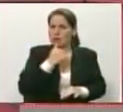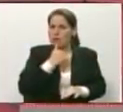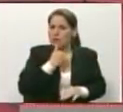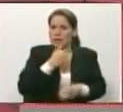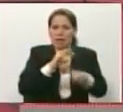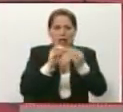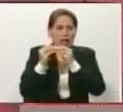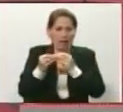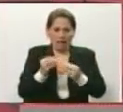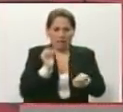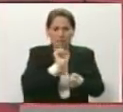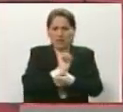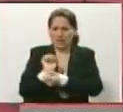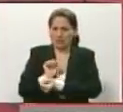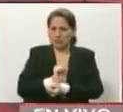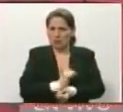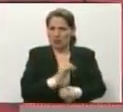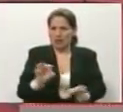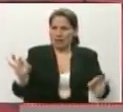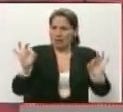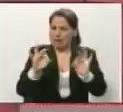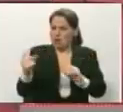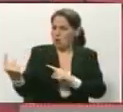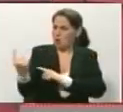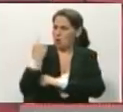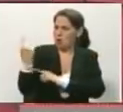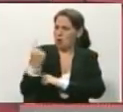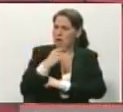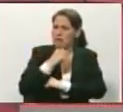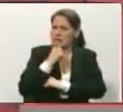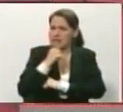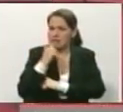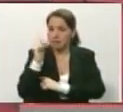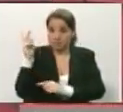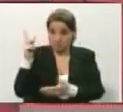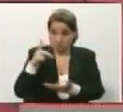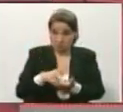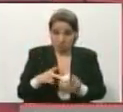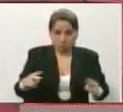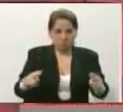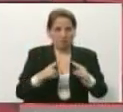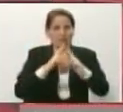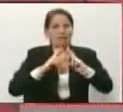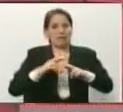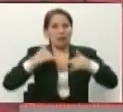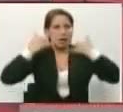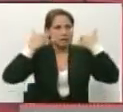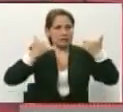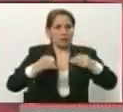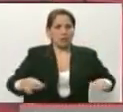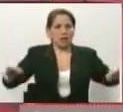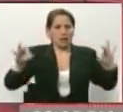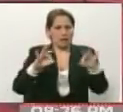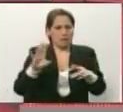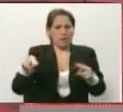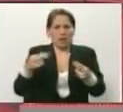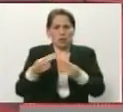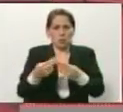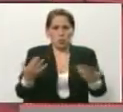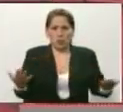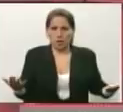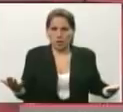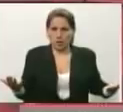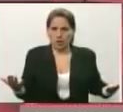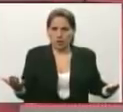nadie. ¿Quién nos dio la orden para venir para acá? Ni siquiera se apareció ni nos respondió el teléfono más nunca.